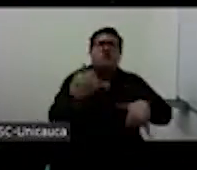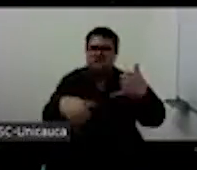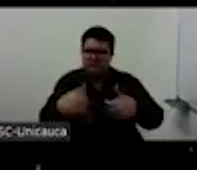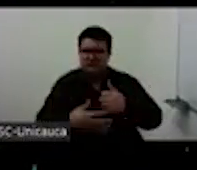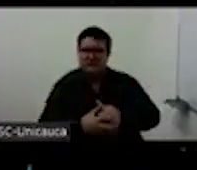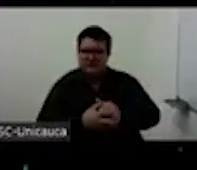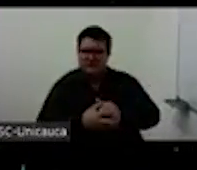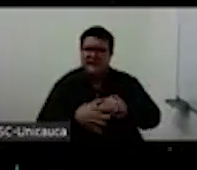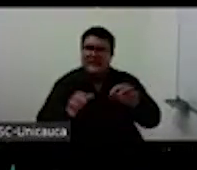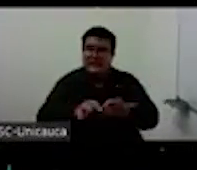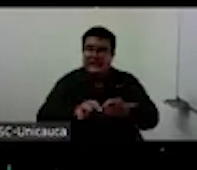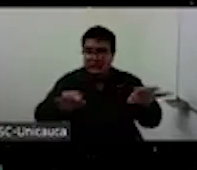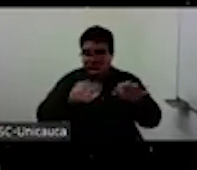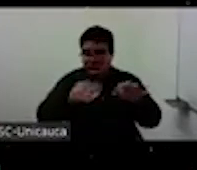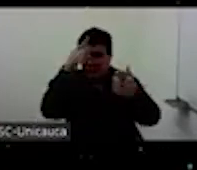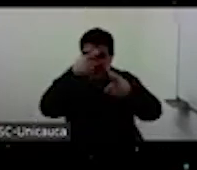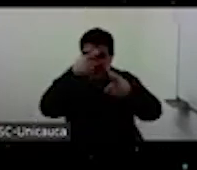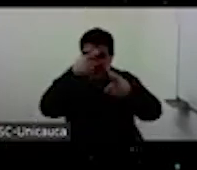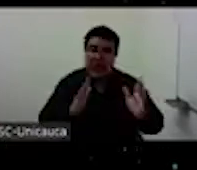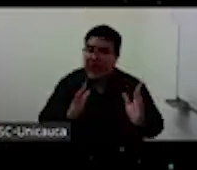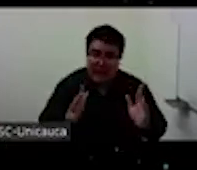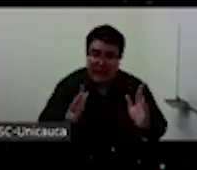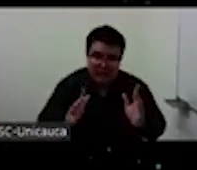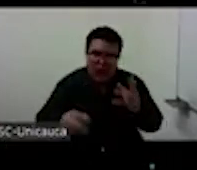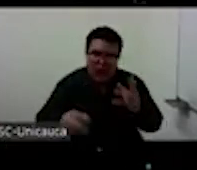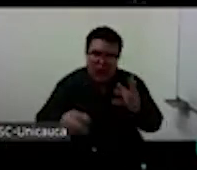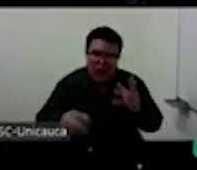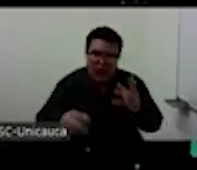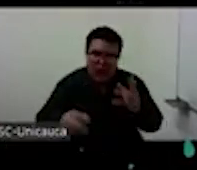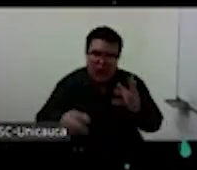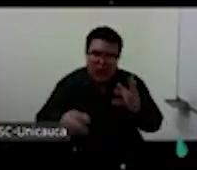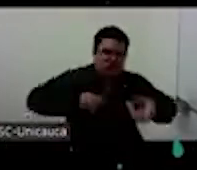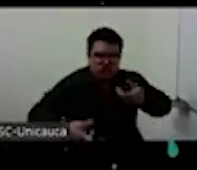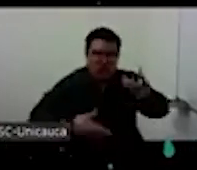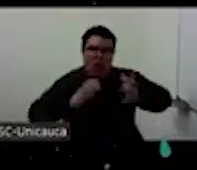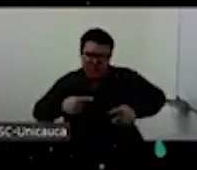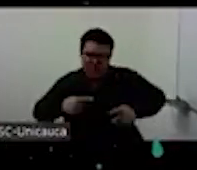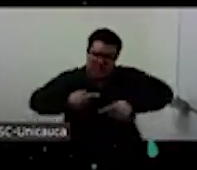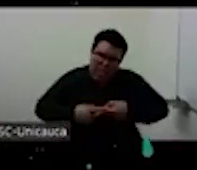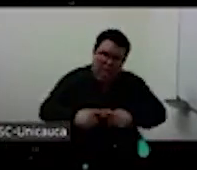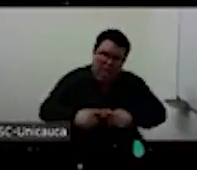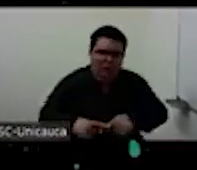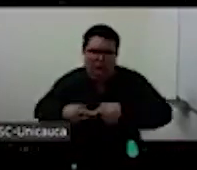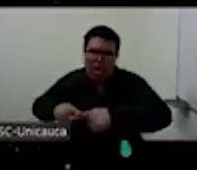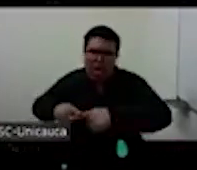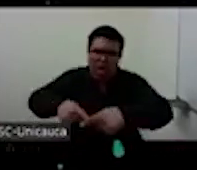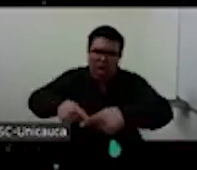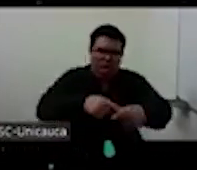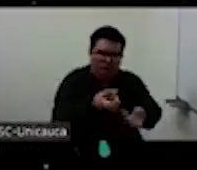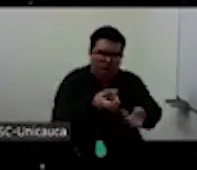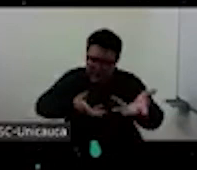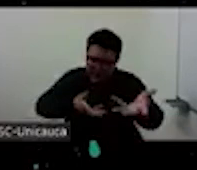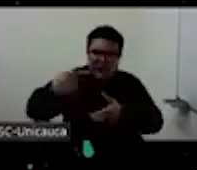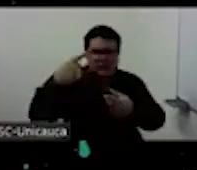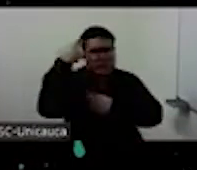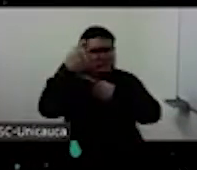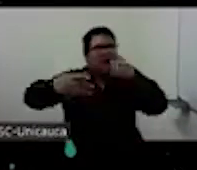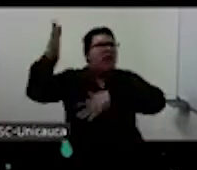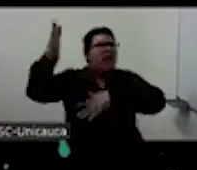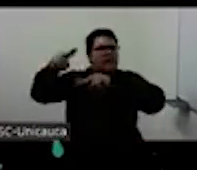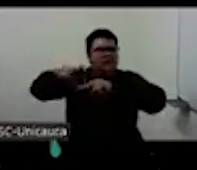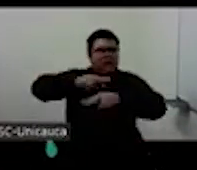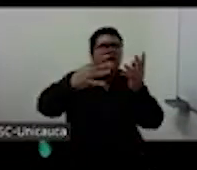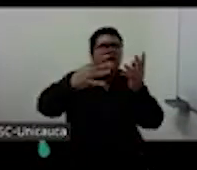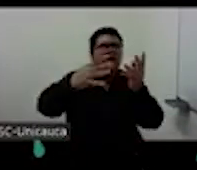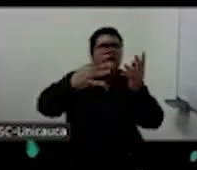un lenguaje no verbal a través del cual se comprende la conexión integral que existe entre la naturaleza, el